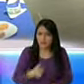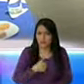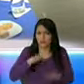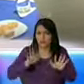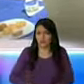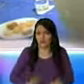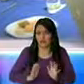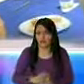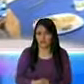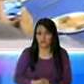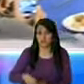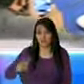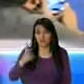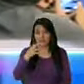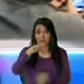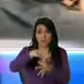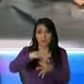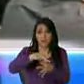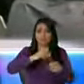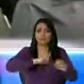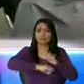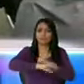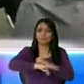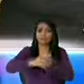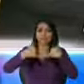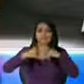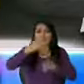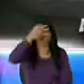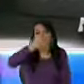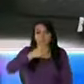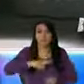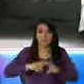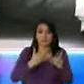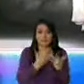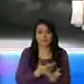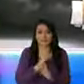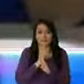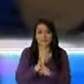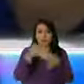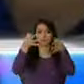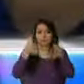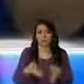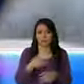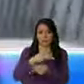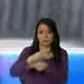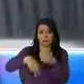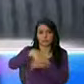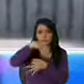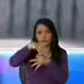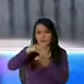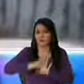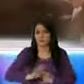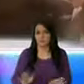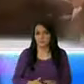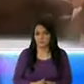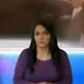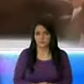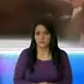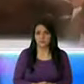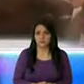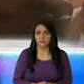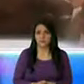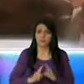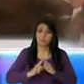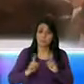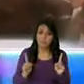una segunda vuelta, seguirán una campaña decente, pero que esperará los resultados oficiales del Consejo Nacional Electoral. Sin embargo,